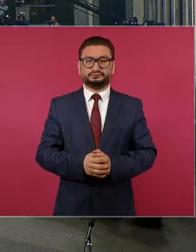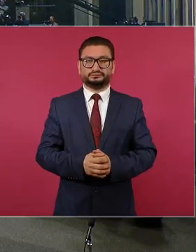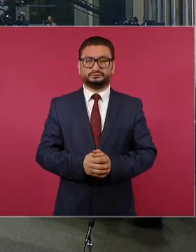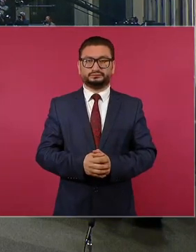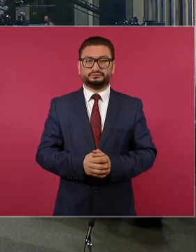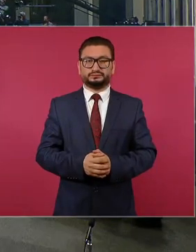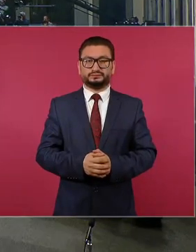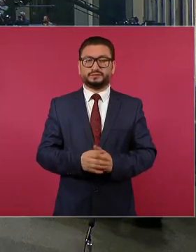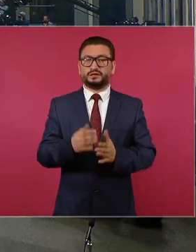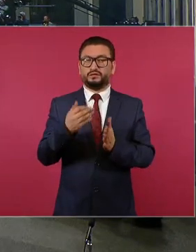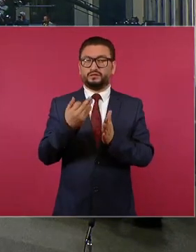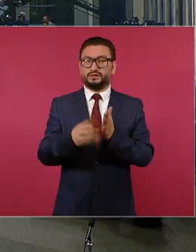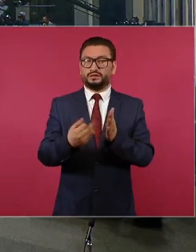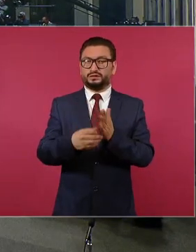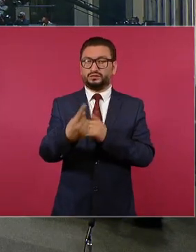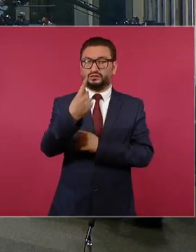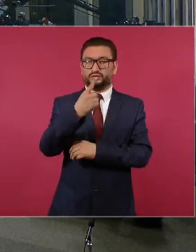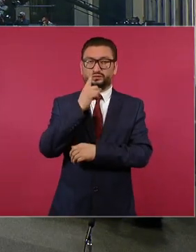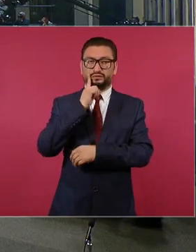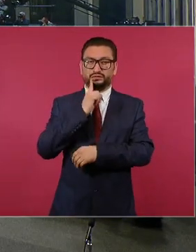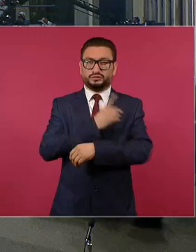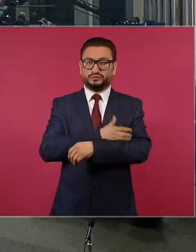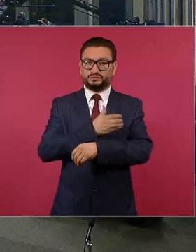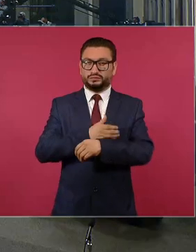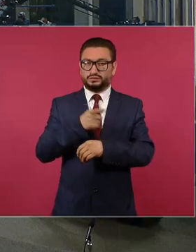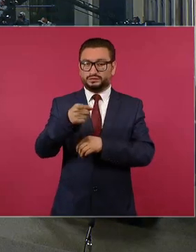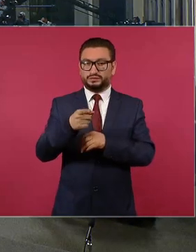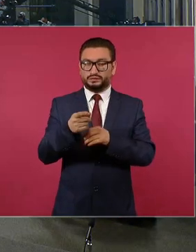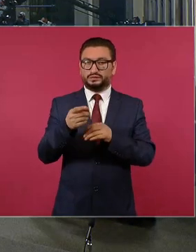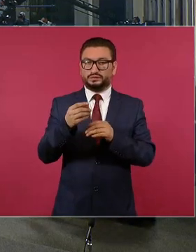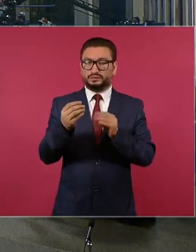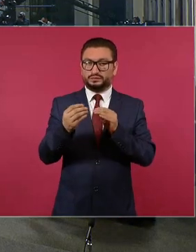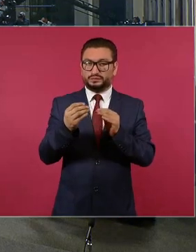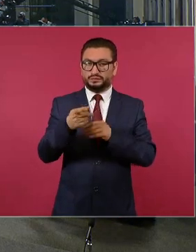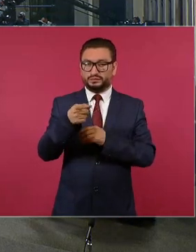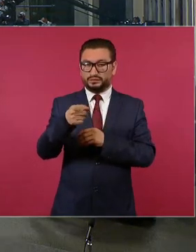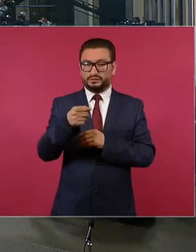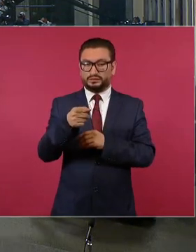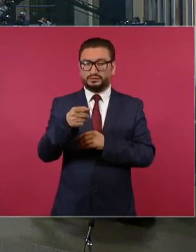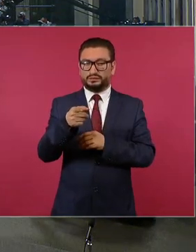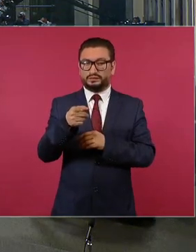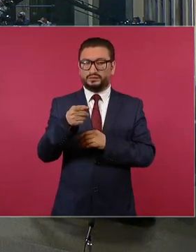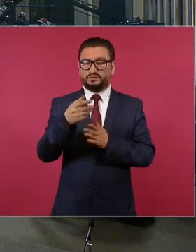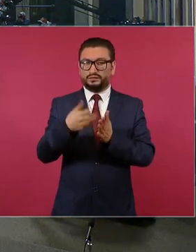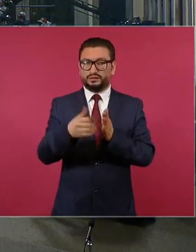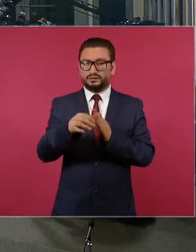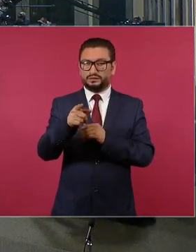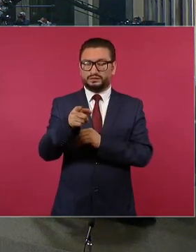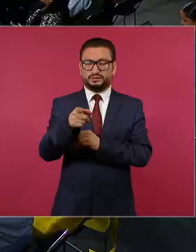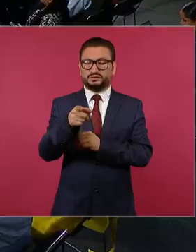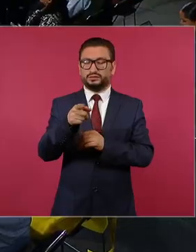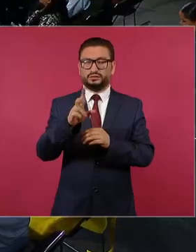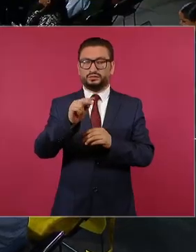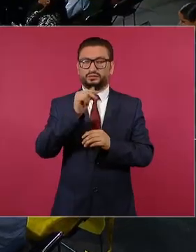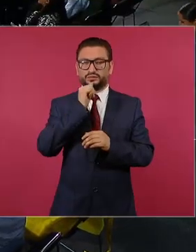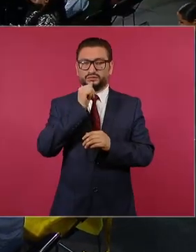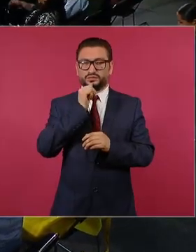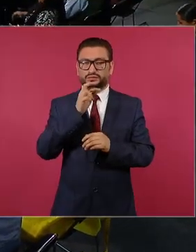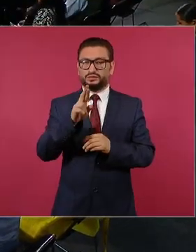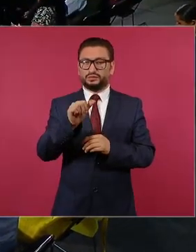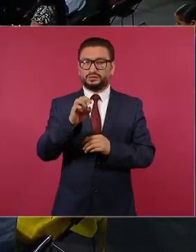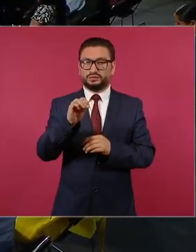pendiente una compañera del debate de Canadá, así, ¿verdad? Ah, no, no, Ramón,